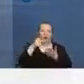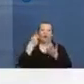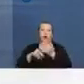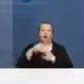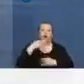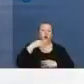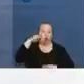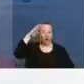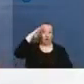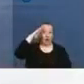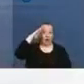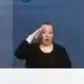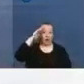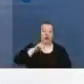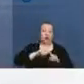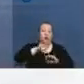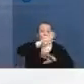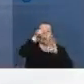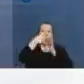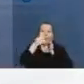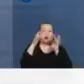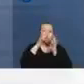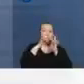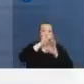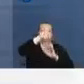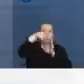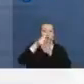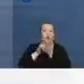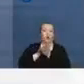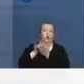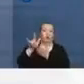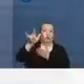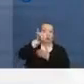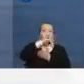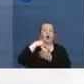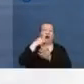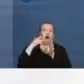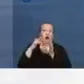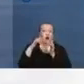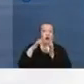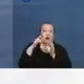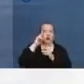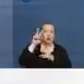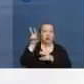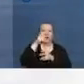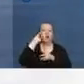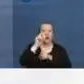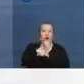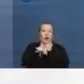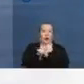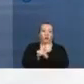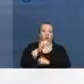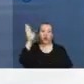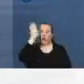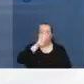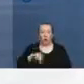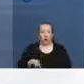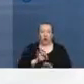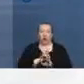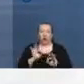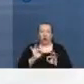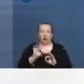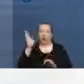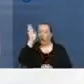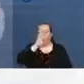radar militar contacta a todos los aparatos que están volando se conecten o no porque es para defensa nunca existido nunca